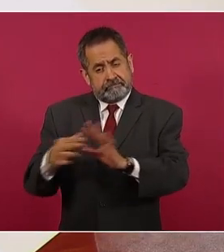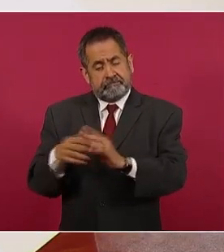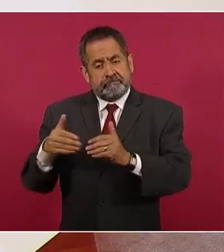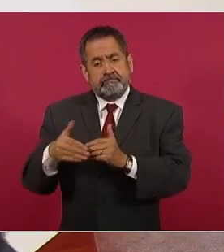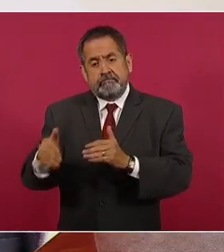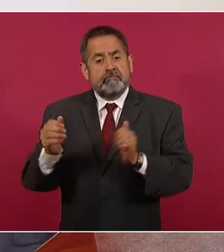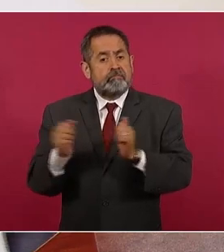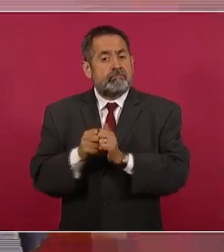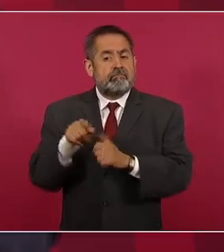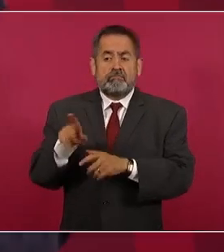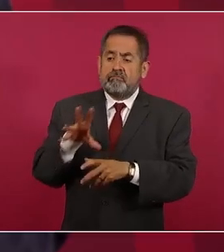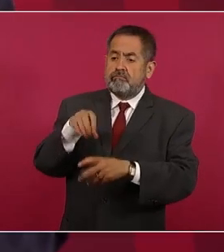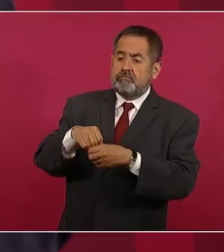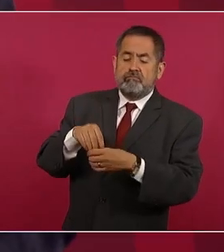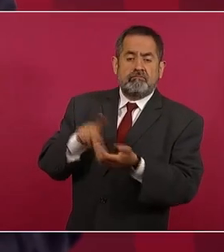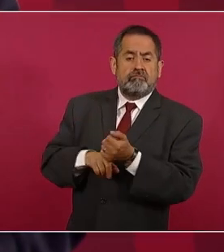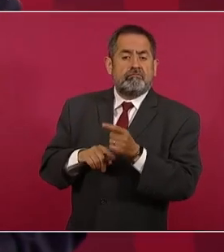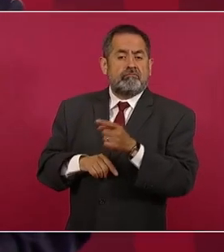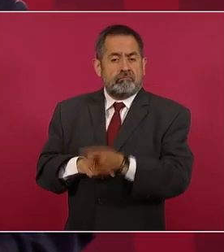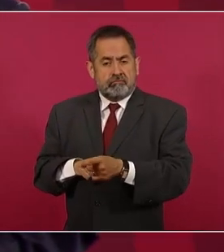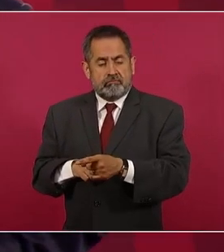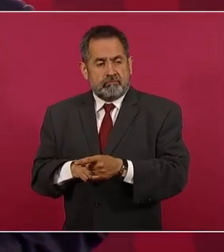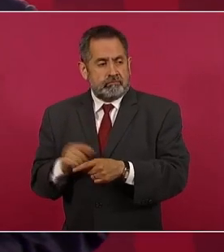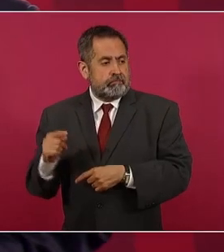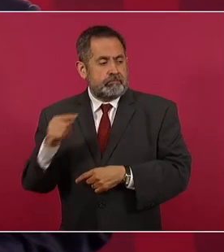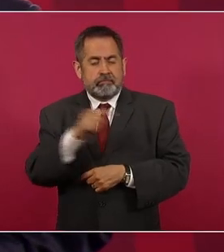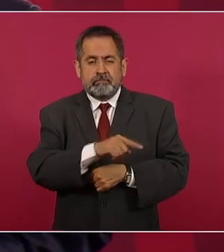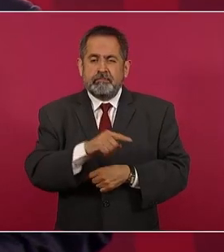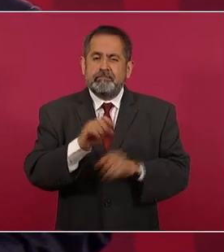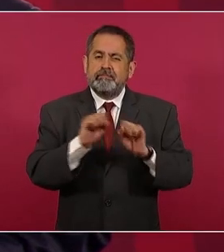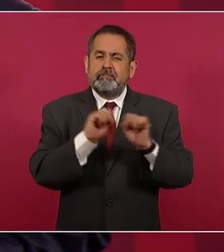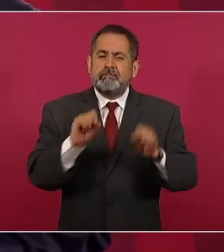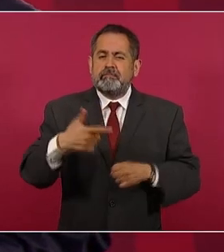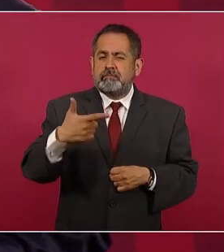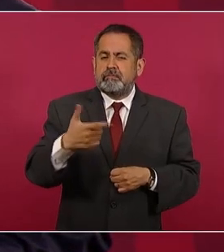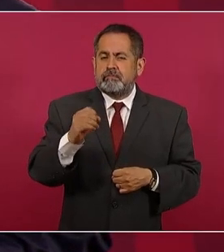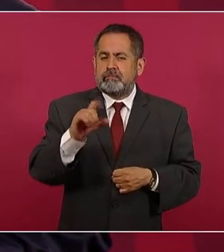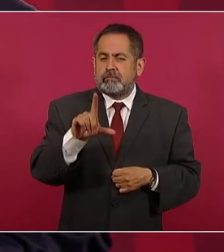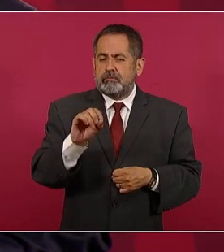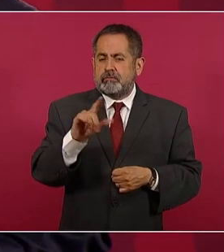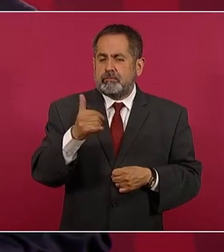con el sistema geológico